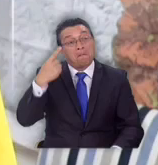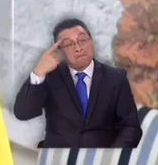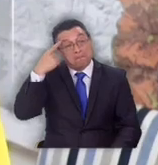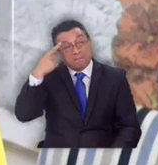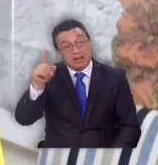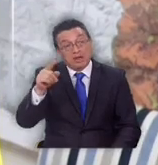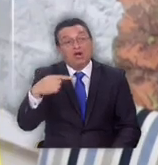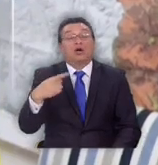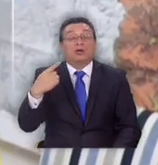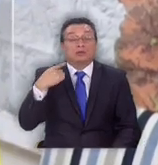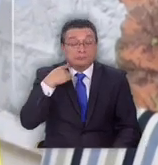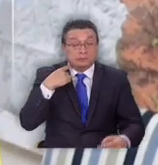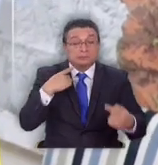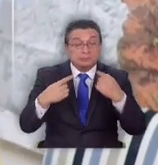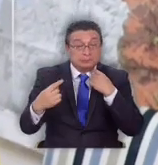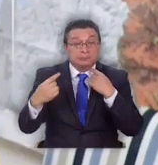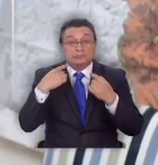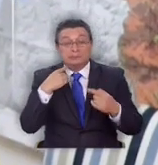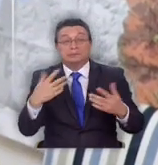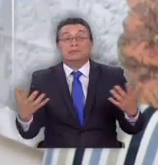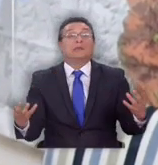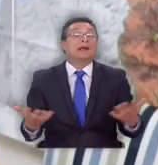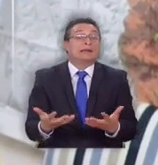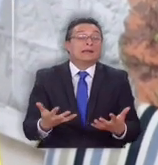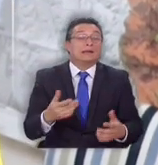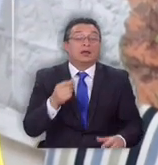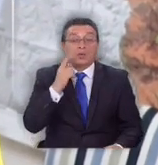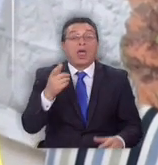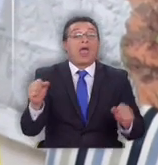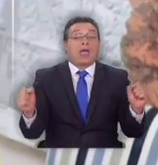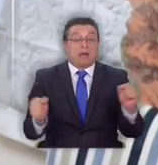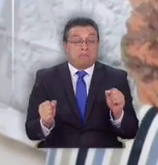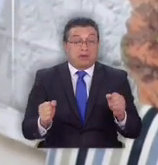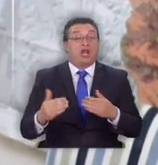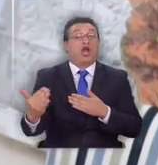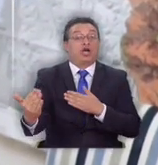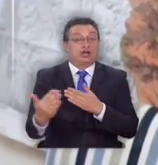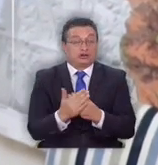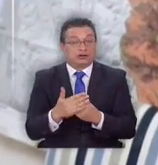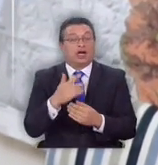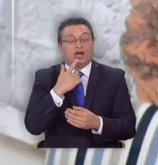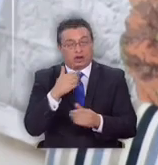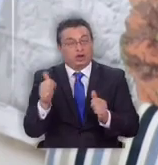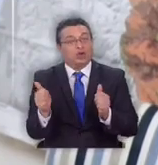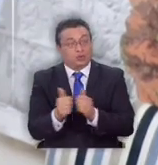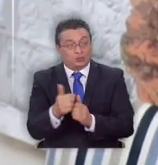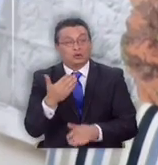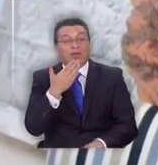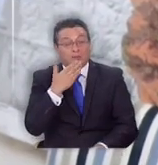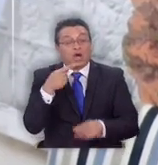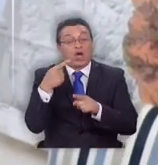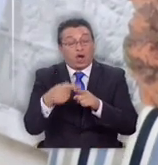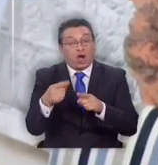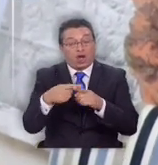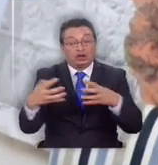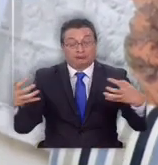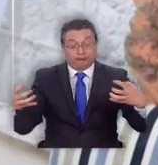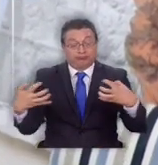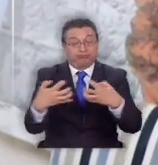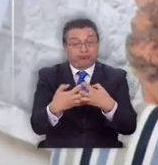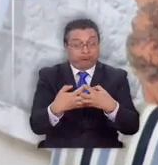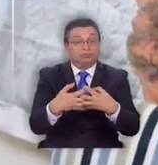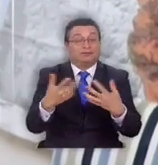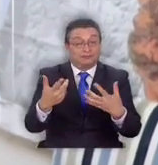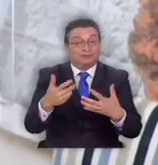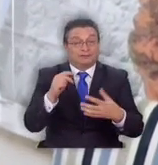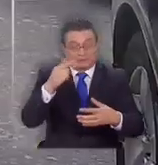las sombras vienen en el sentido de que el invierno también trae como consecuencia otra combinación